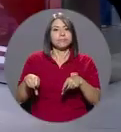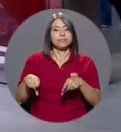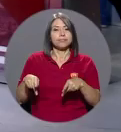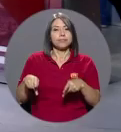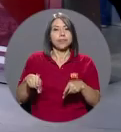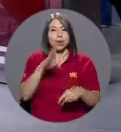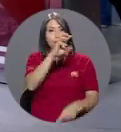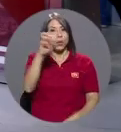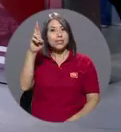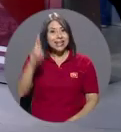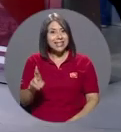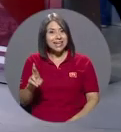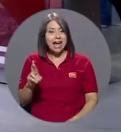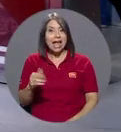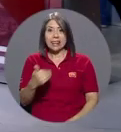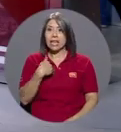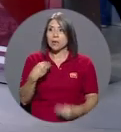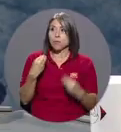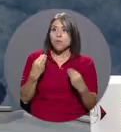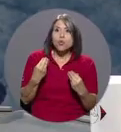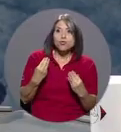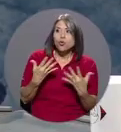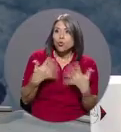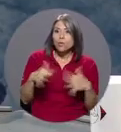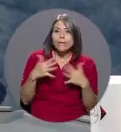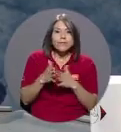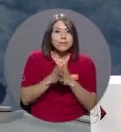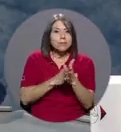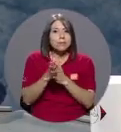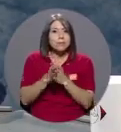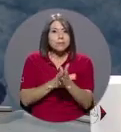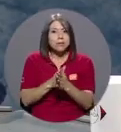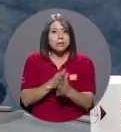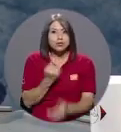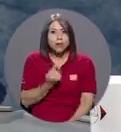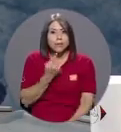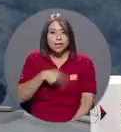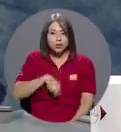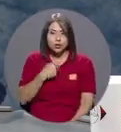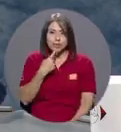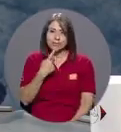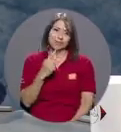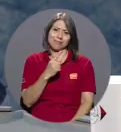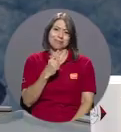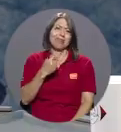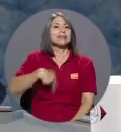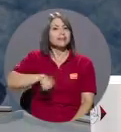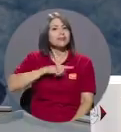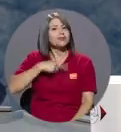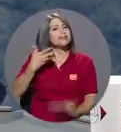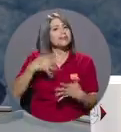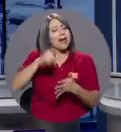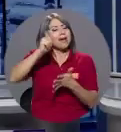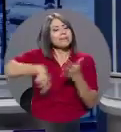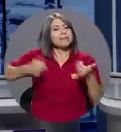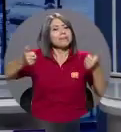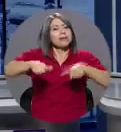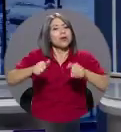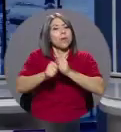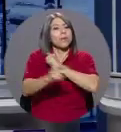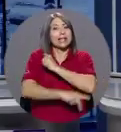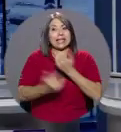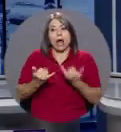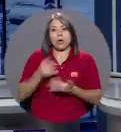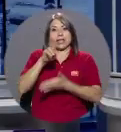¿verdad? Costa Rica con el potencial que tiene, no solo porque nosotros lo decimos, porque hemos tenido convenios con diferentes países. Ahorita